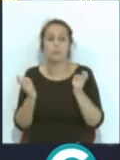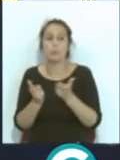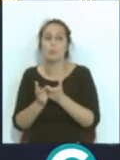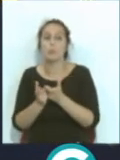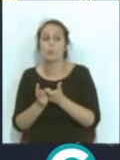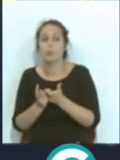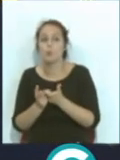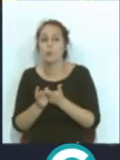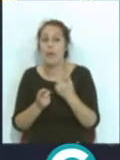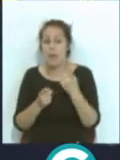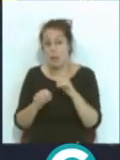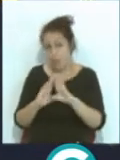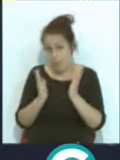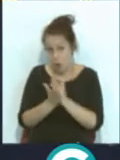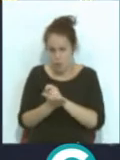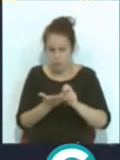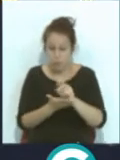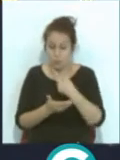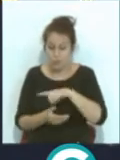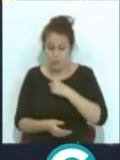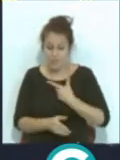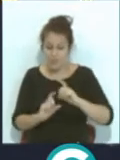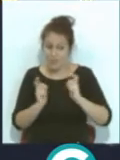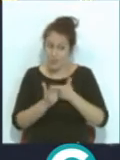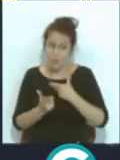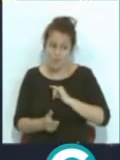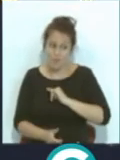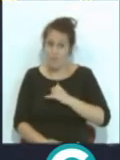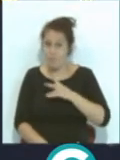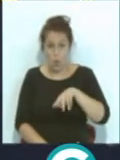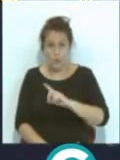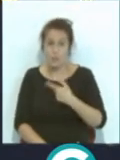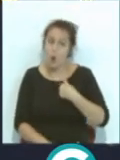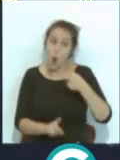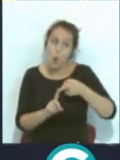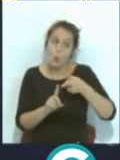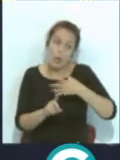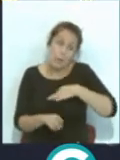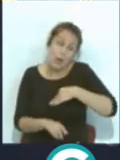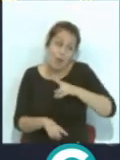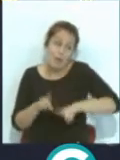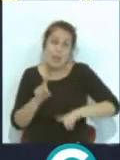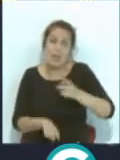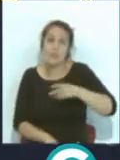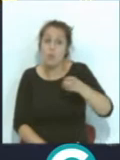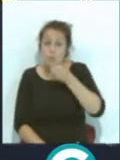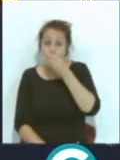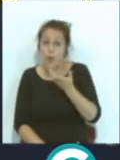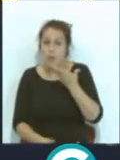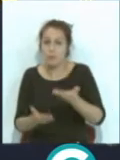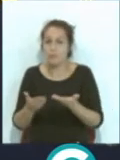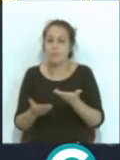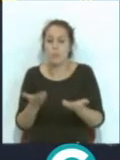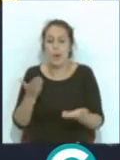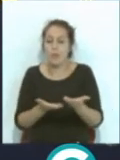que maneja la pelota. Nosotros no somos ese equipo y hay momentos en que yo lo puedo utilizar. Cuando él vino muy bien con respecto a los